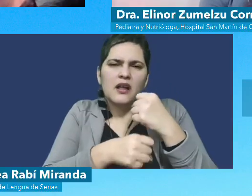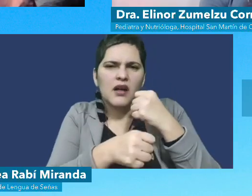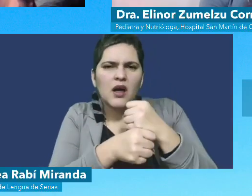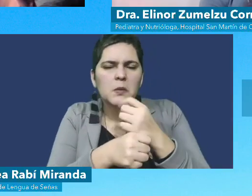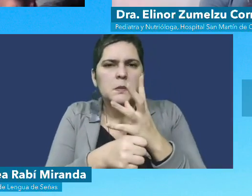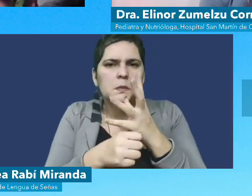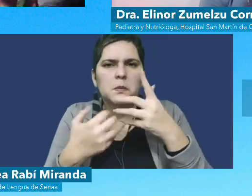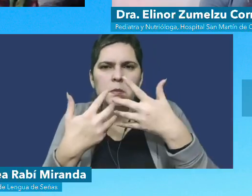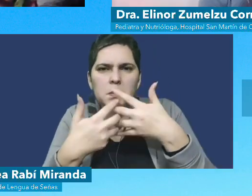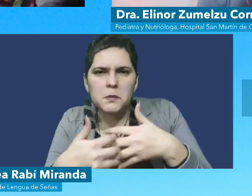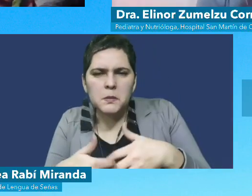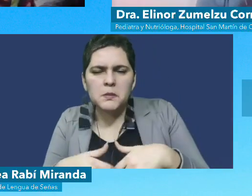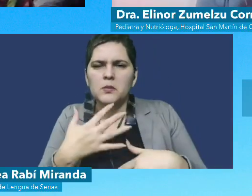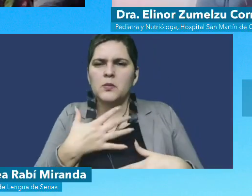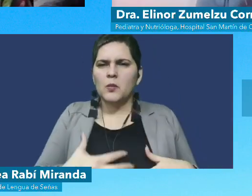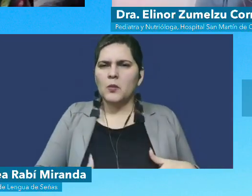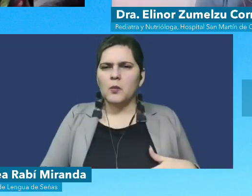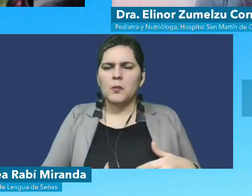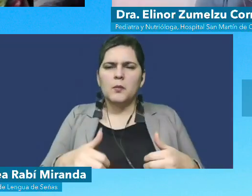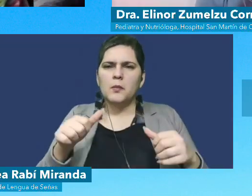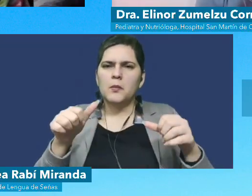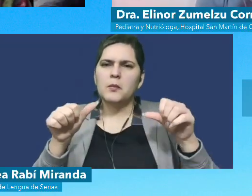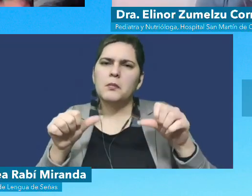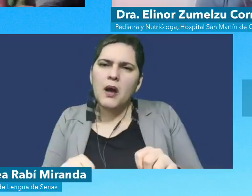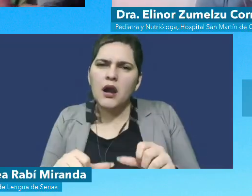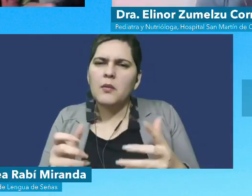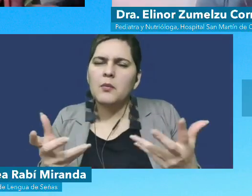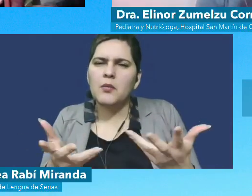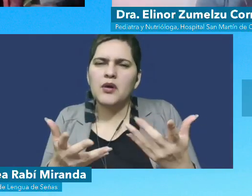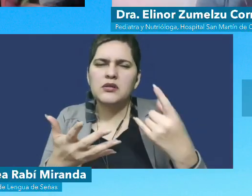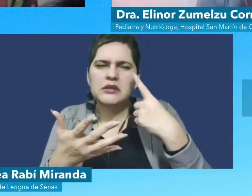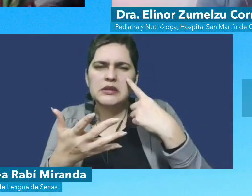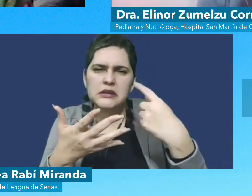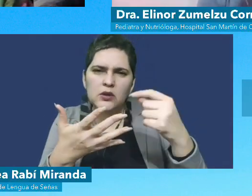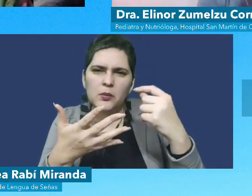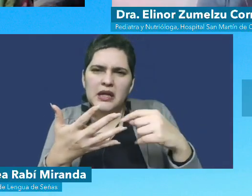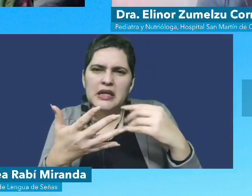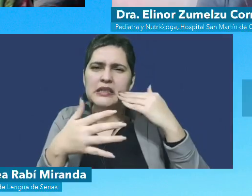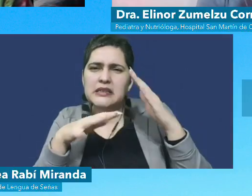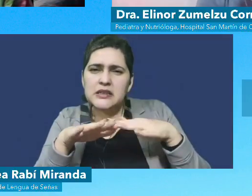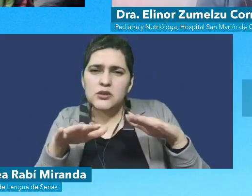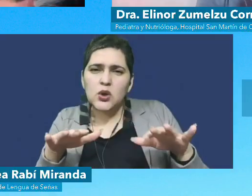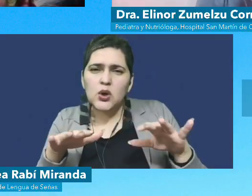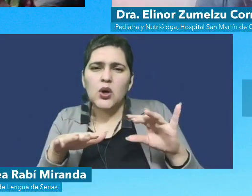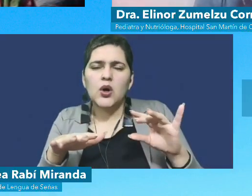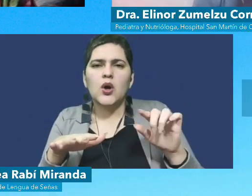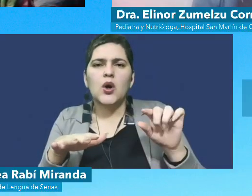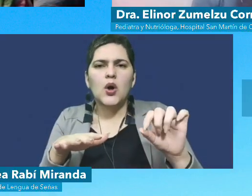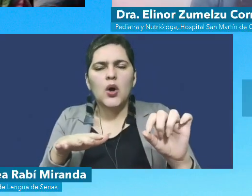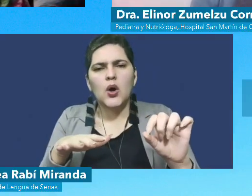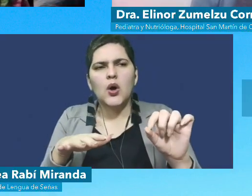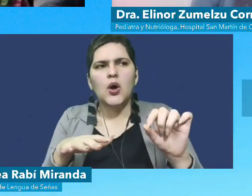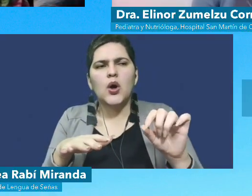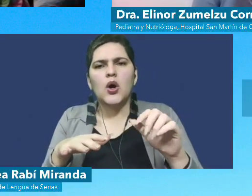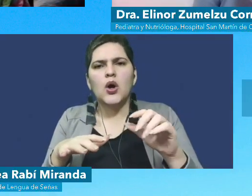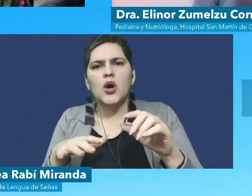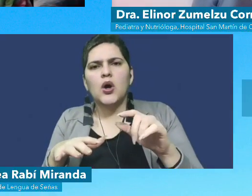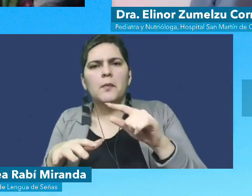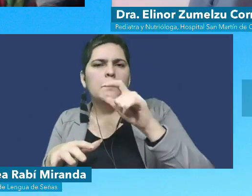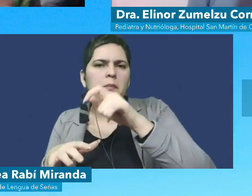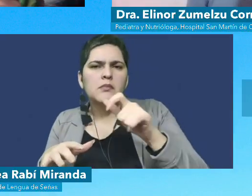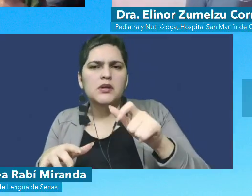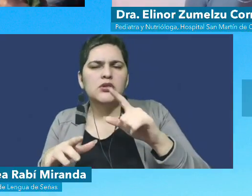usted señalaba el por qué se produce más sintomatología intestinal en niños autistas que neurotípicos, ¿se podría profundizar un poco en eso?